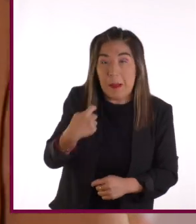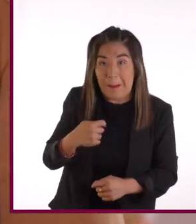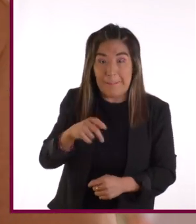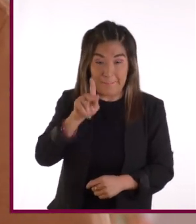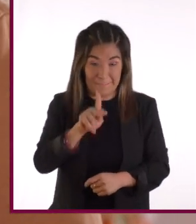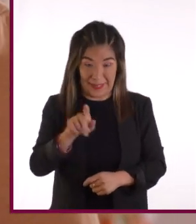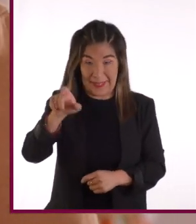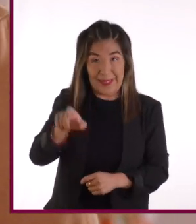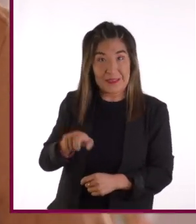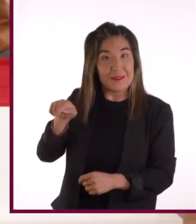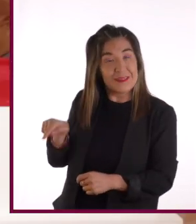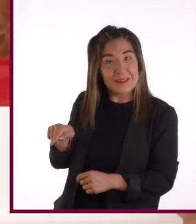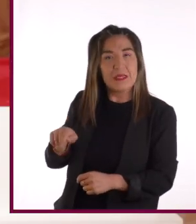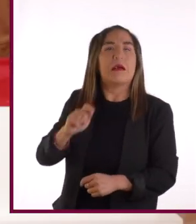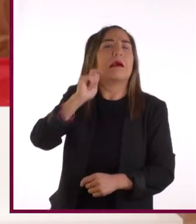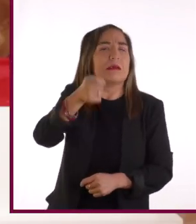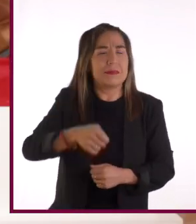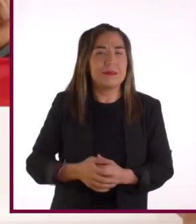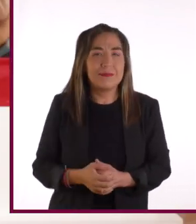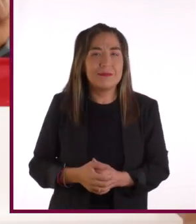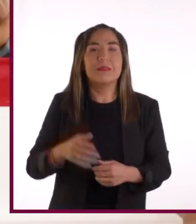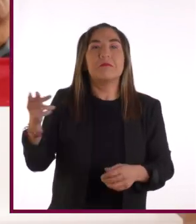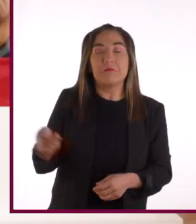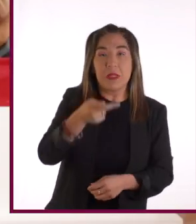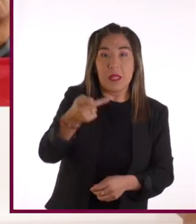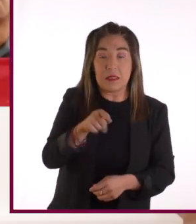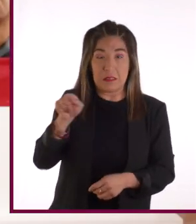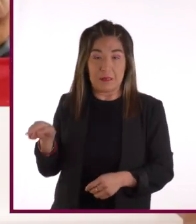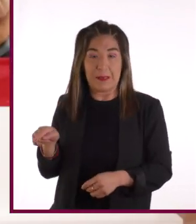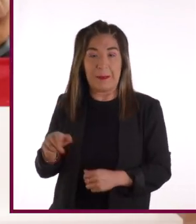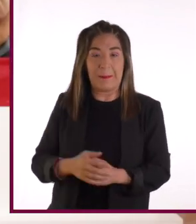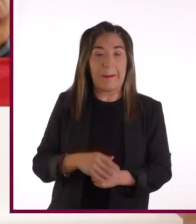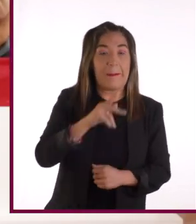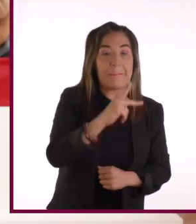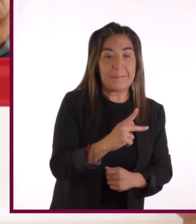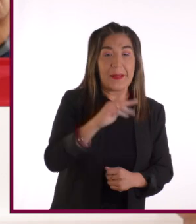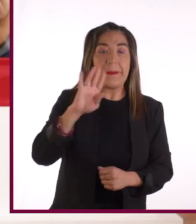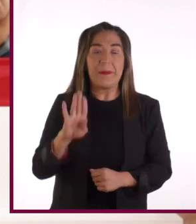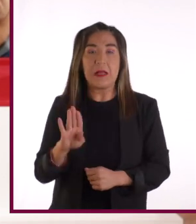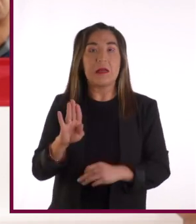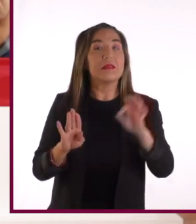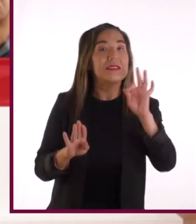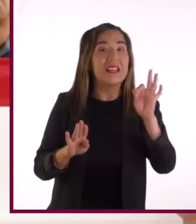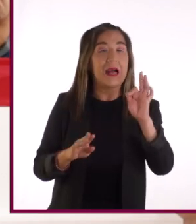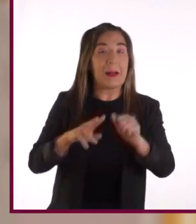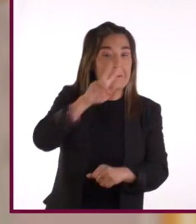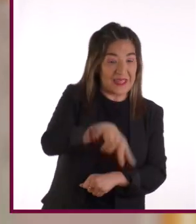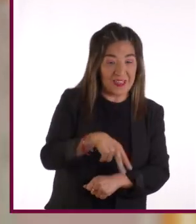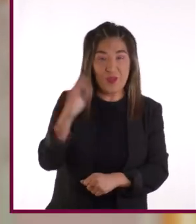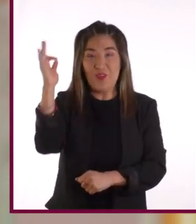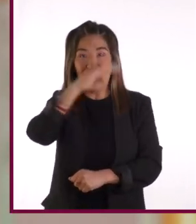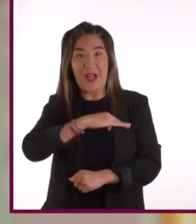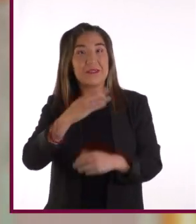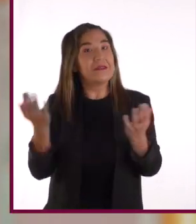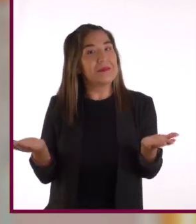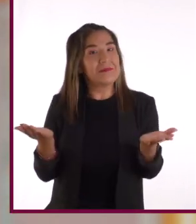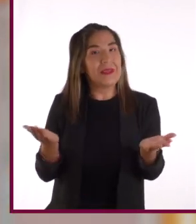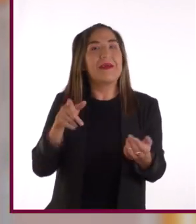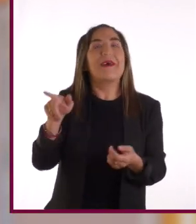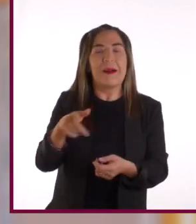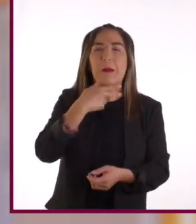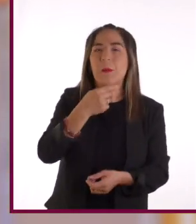la propiedad P de X. Es decir, preguntarnos si P de B es verdadera o falsa, que es lo mismo